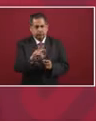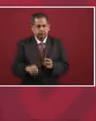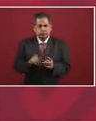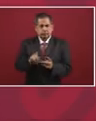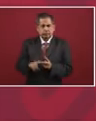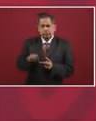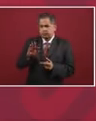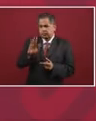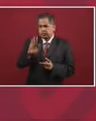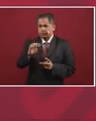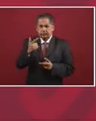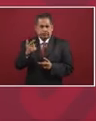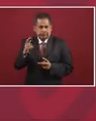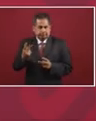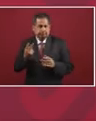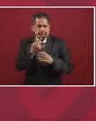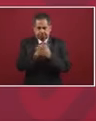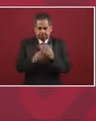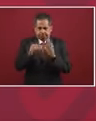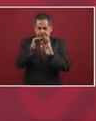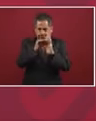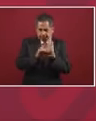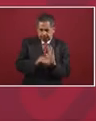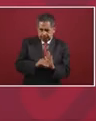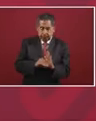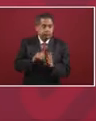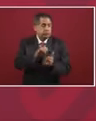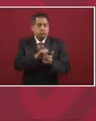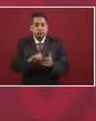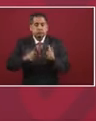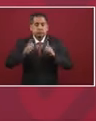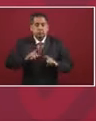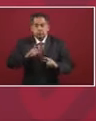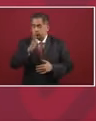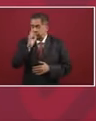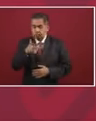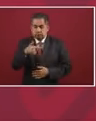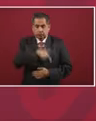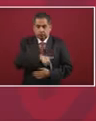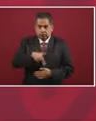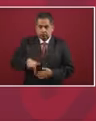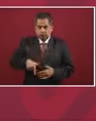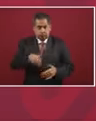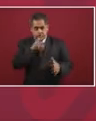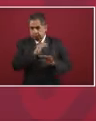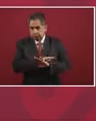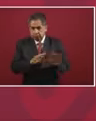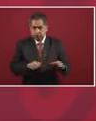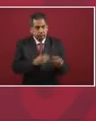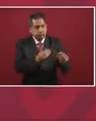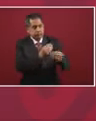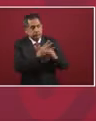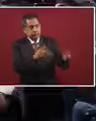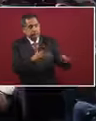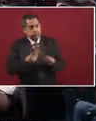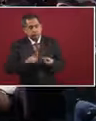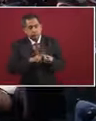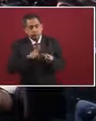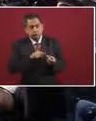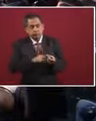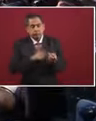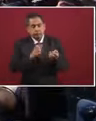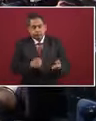República. Entre otras cosas, no deben estar armados. Entre otras cosas, tienen que informar dónde están.